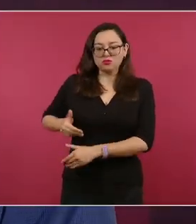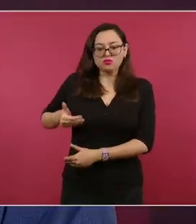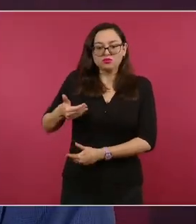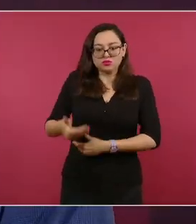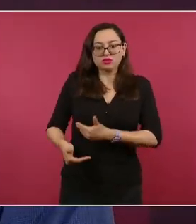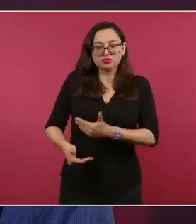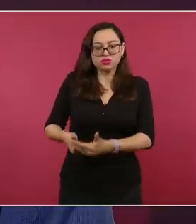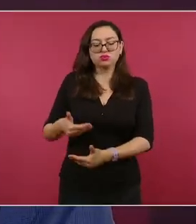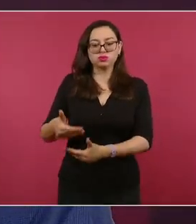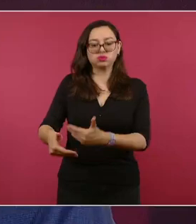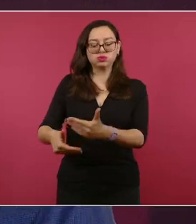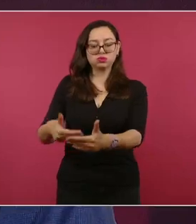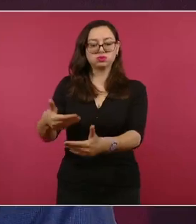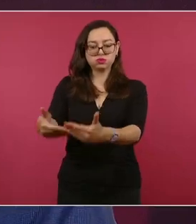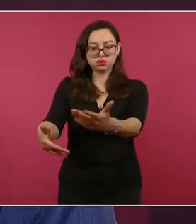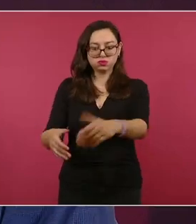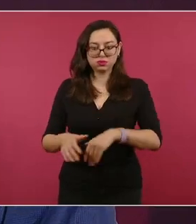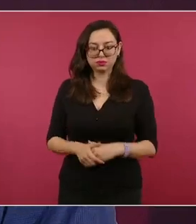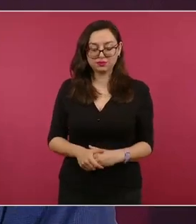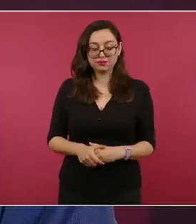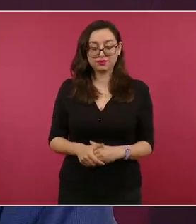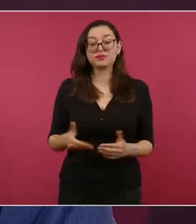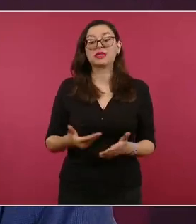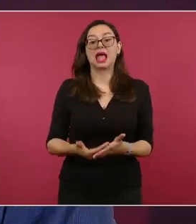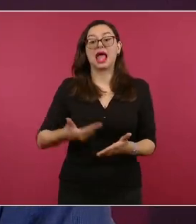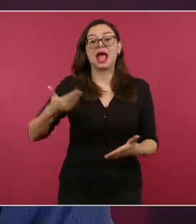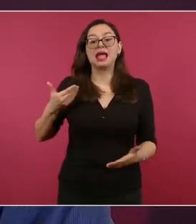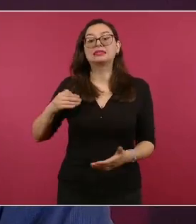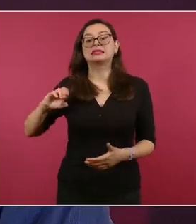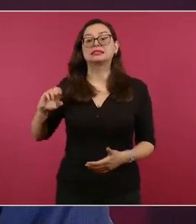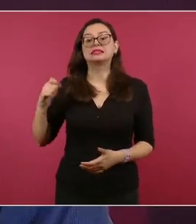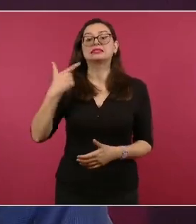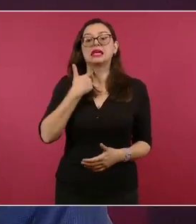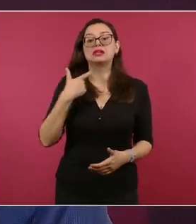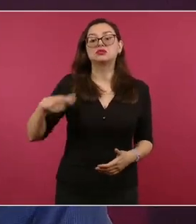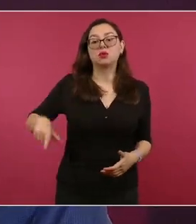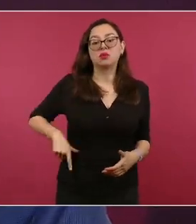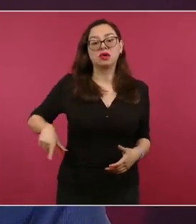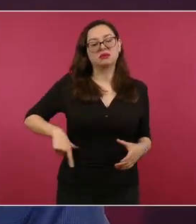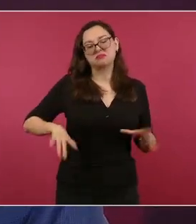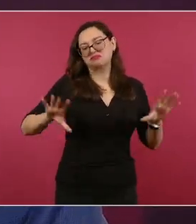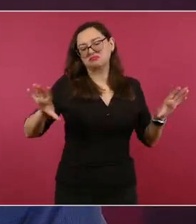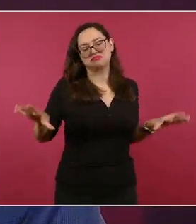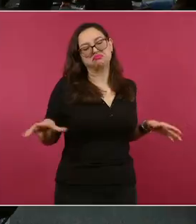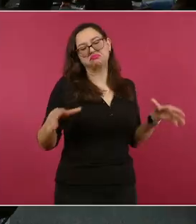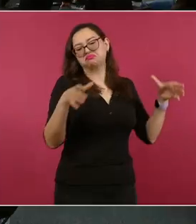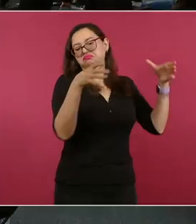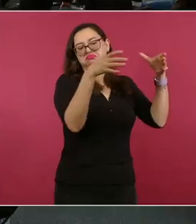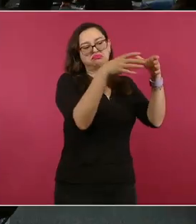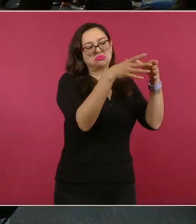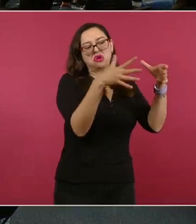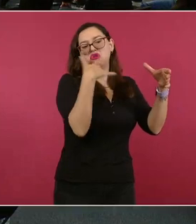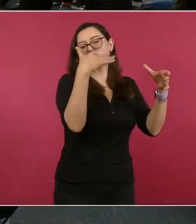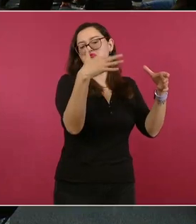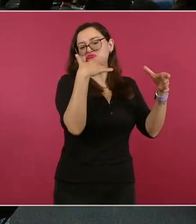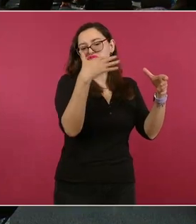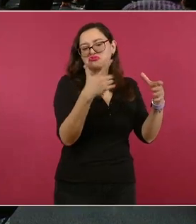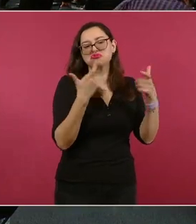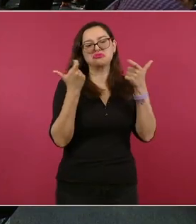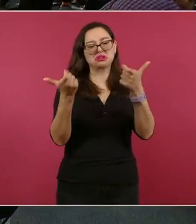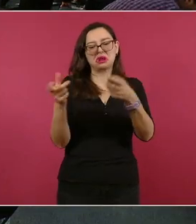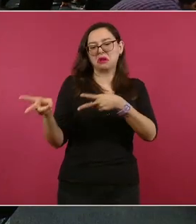los potentados, y había mucha corrupción, se robaban el dinero. Y ahora